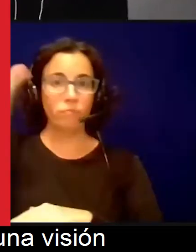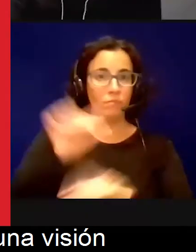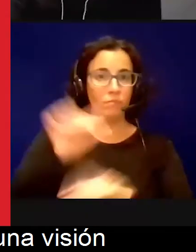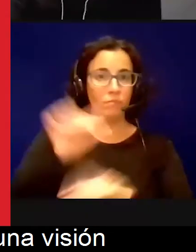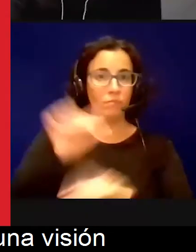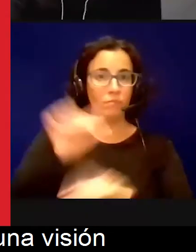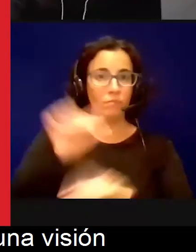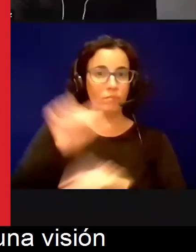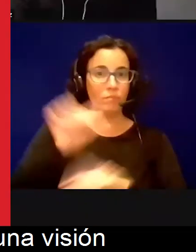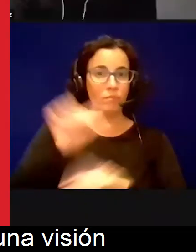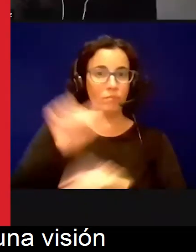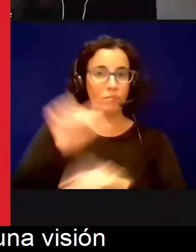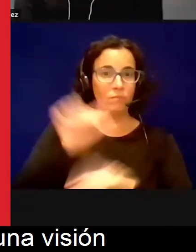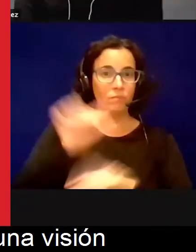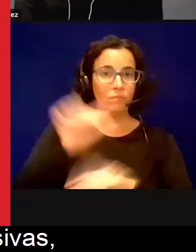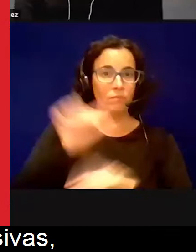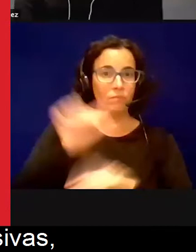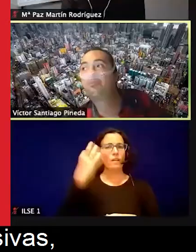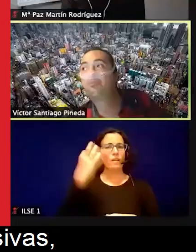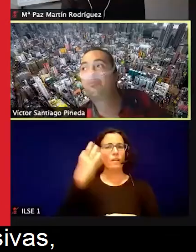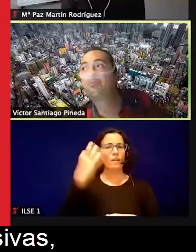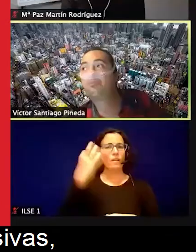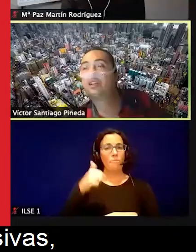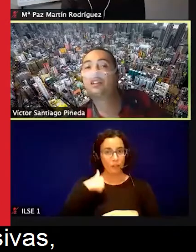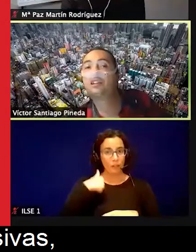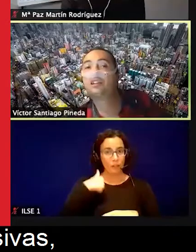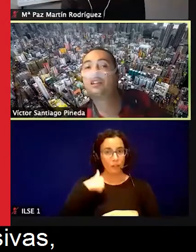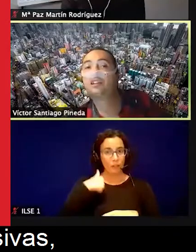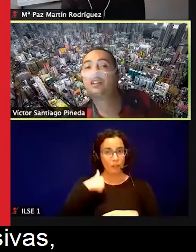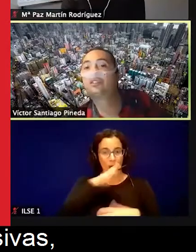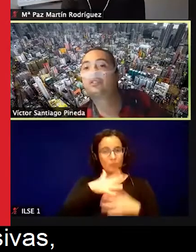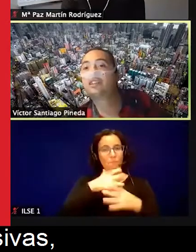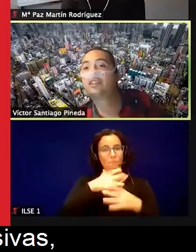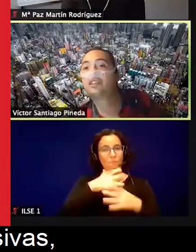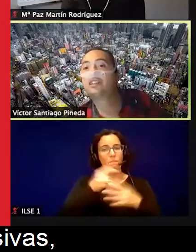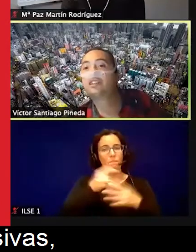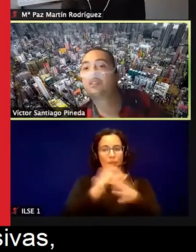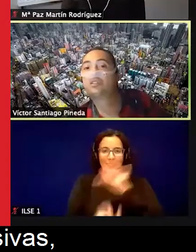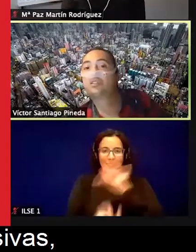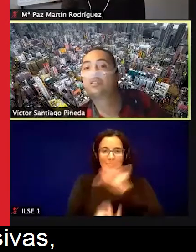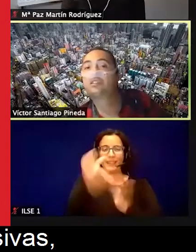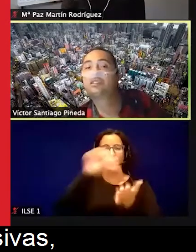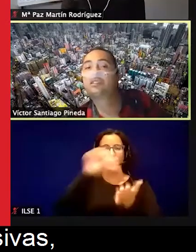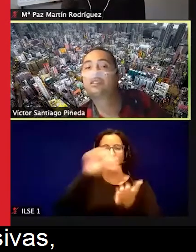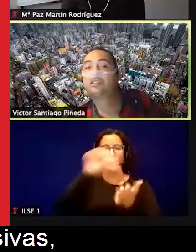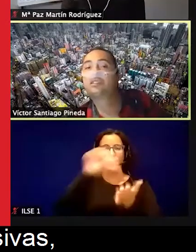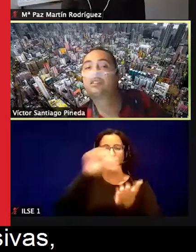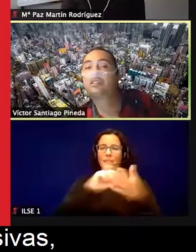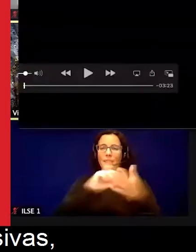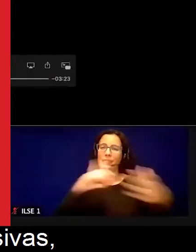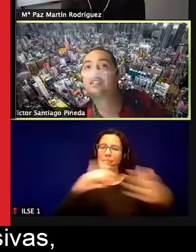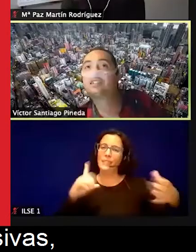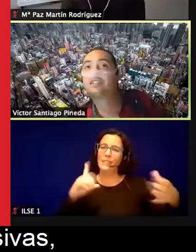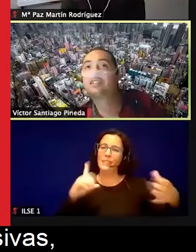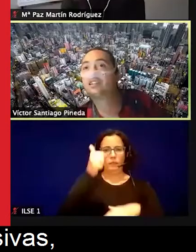estoy promoviendo sobre crear ciudades que son más inclusivas,